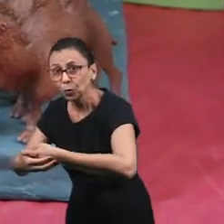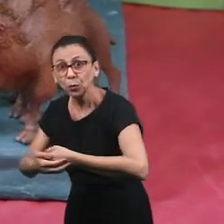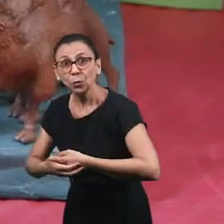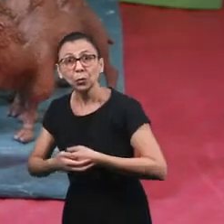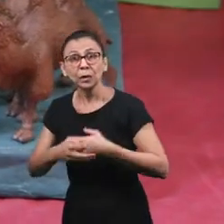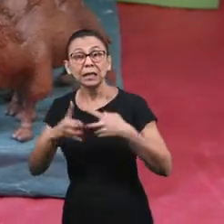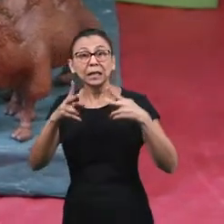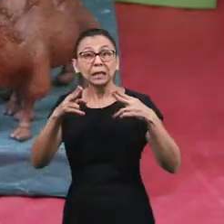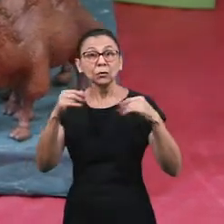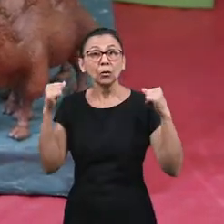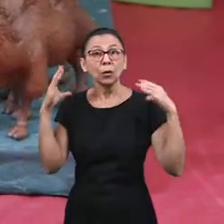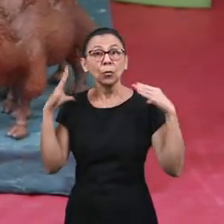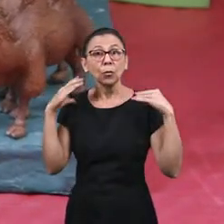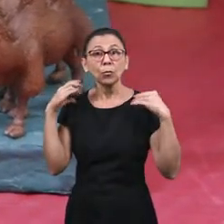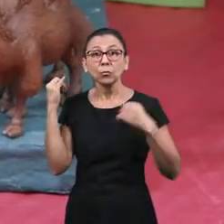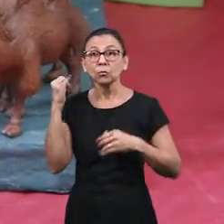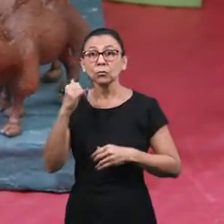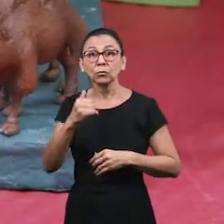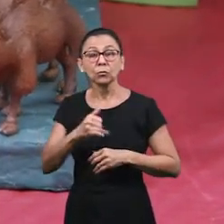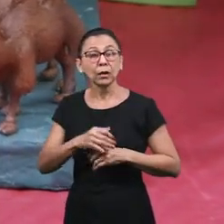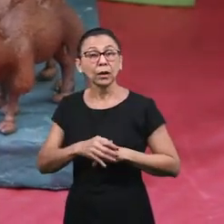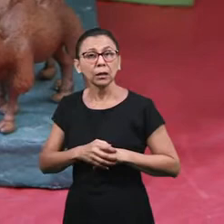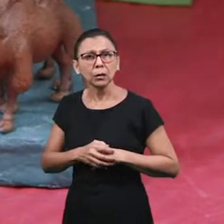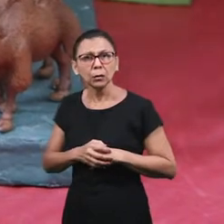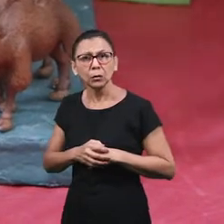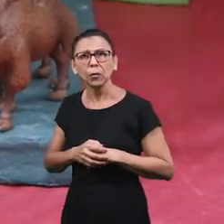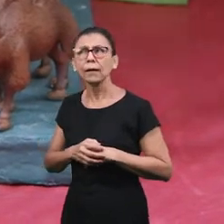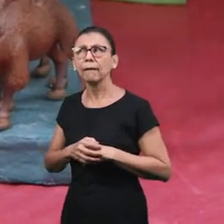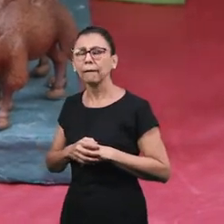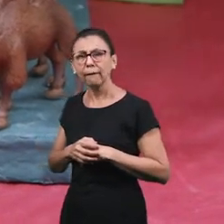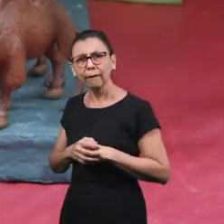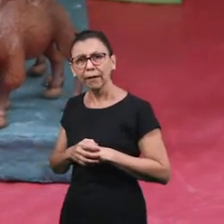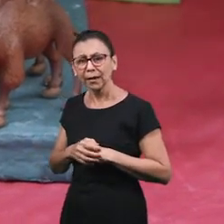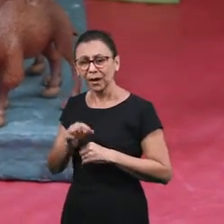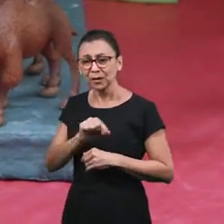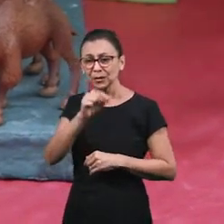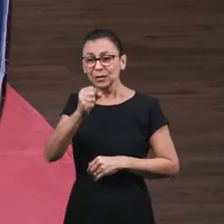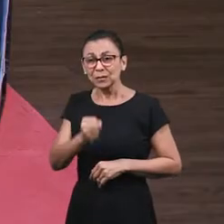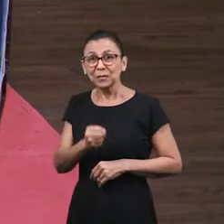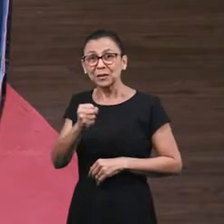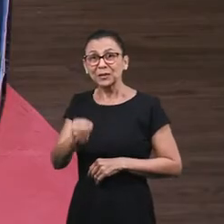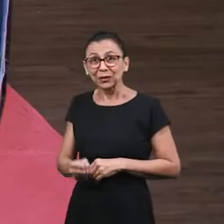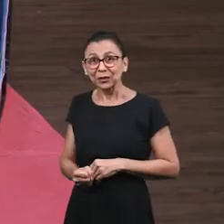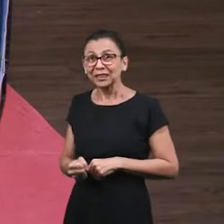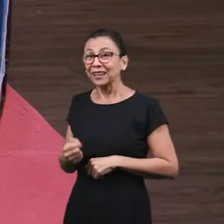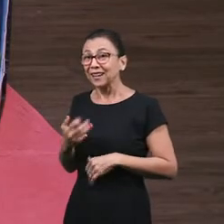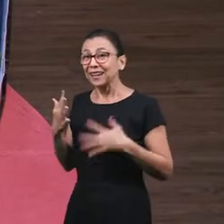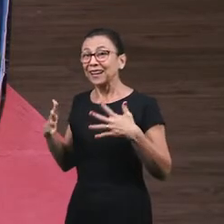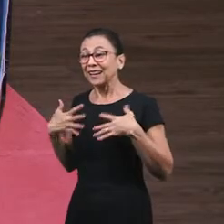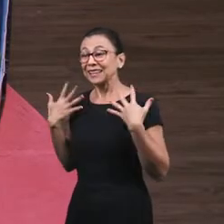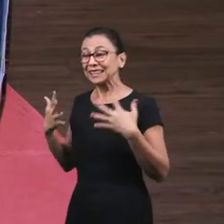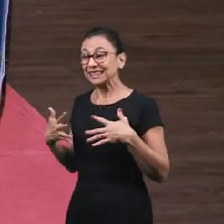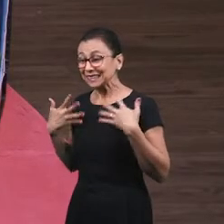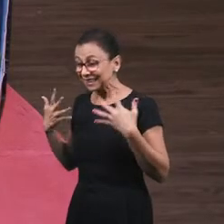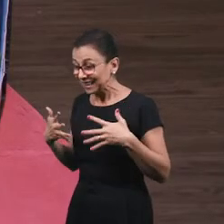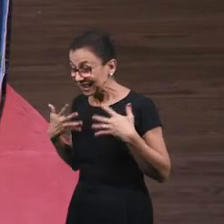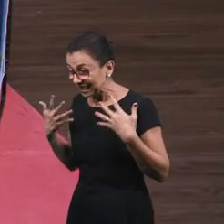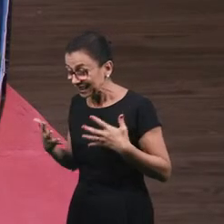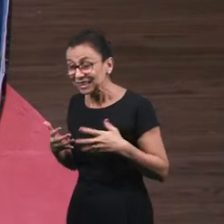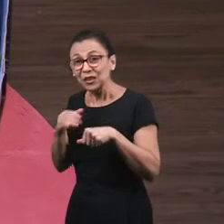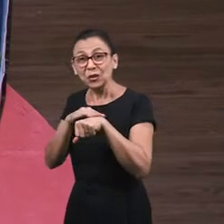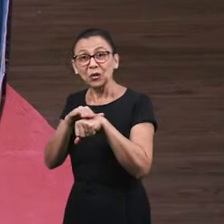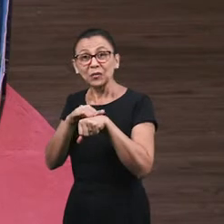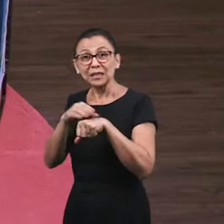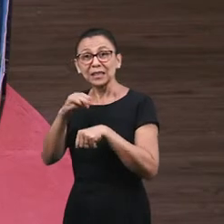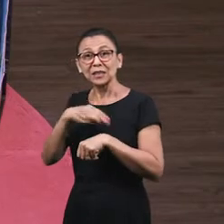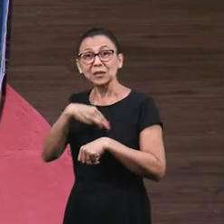entonces contaron a María, mamá de Jesús, todo lo que había sucedido. Y ellos se alegraron y ellos volvieron a